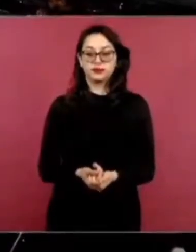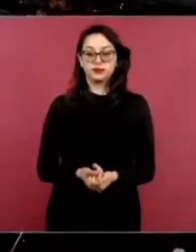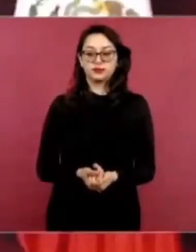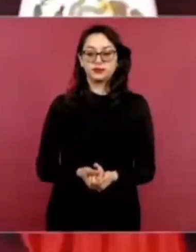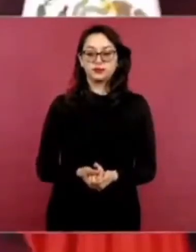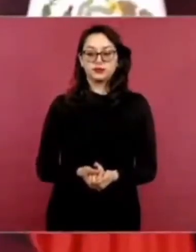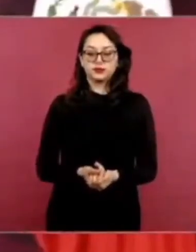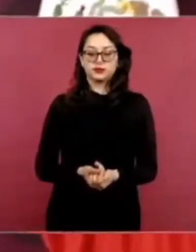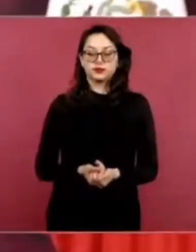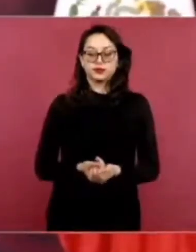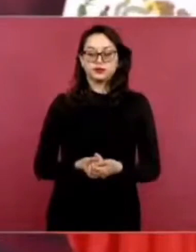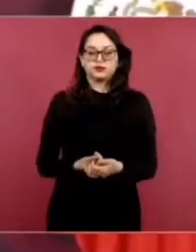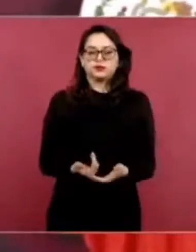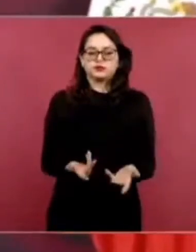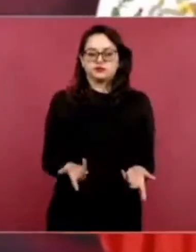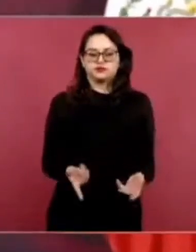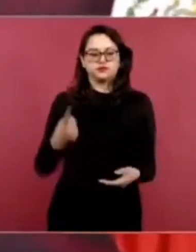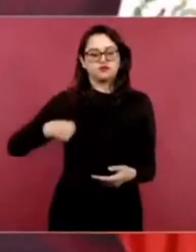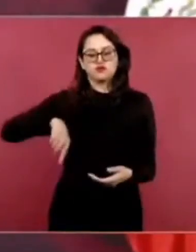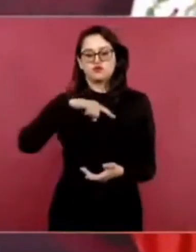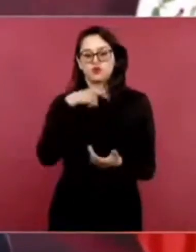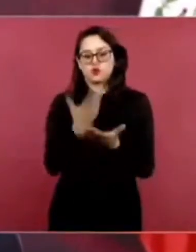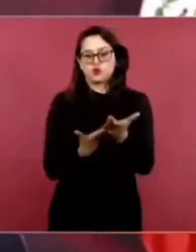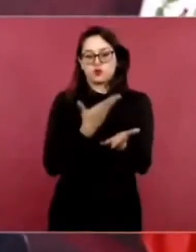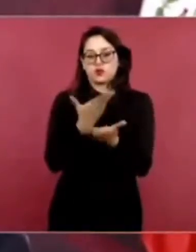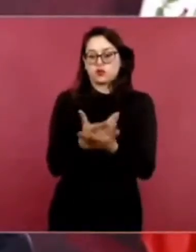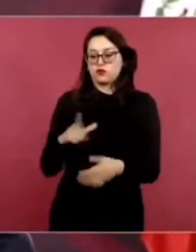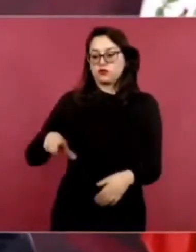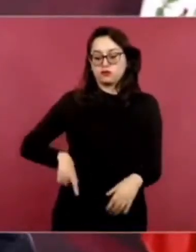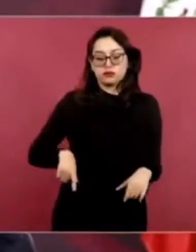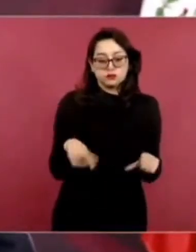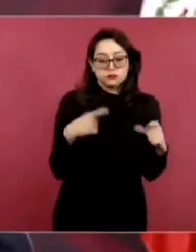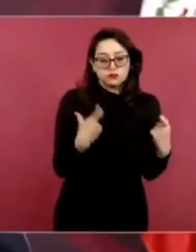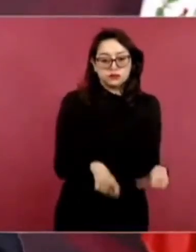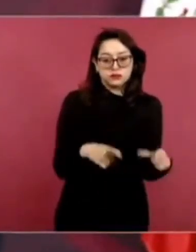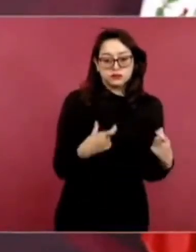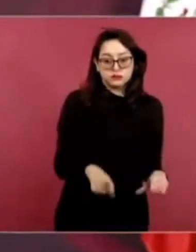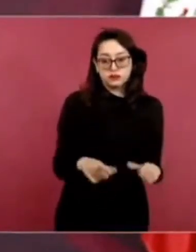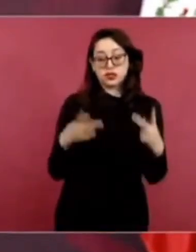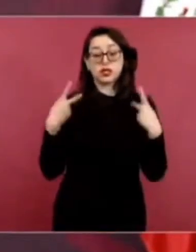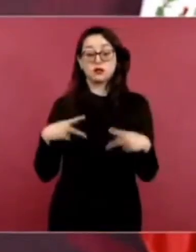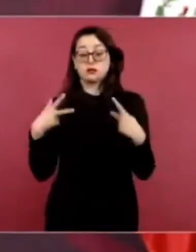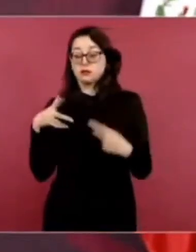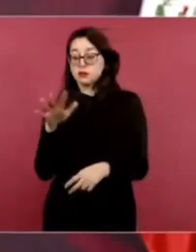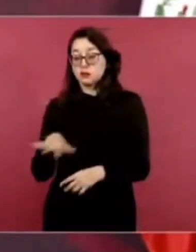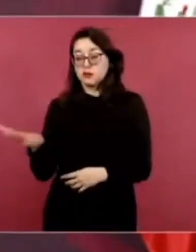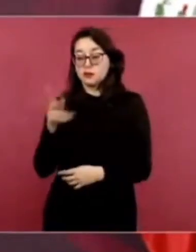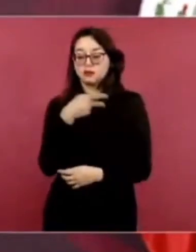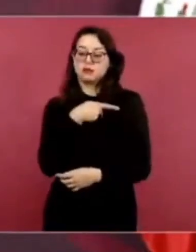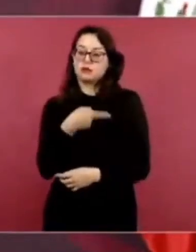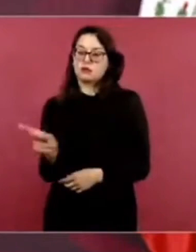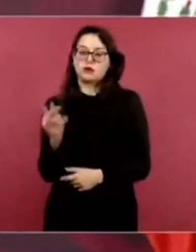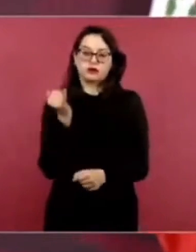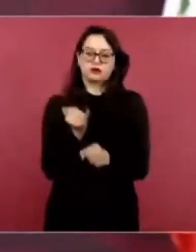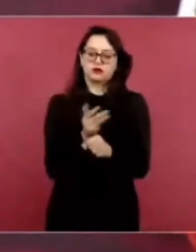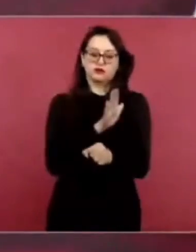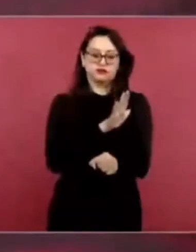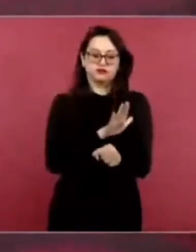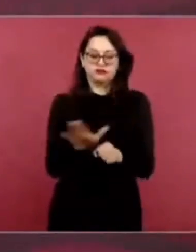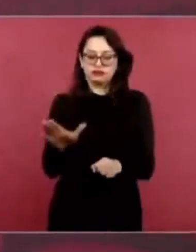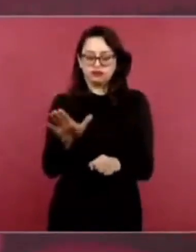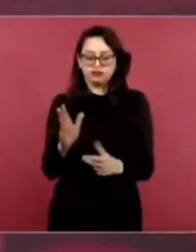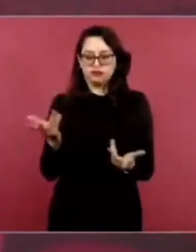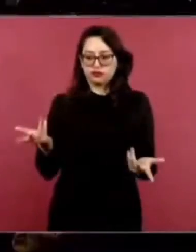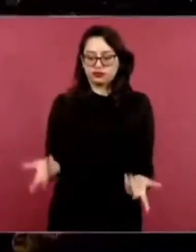de que no podía haber gobierno rico con pueblo pobre. Y estamos terminando el debate